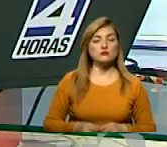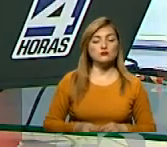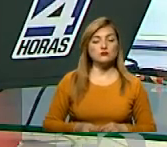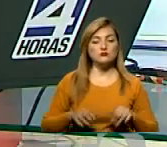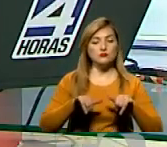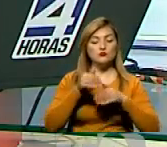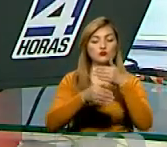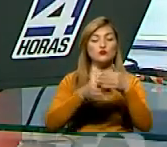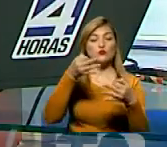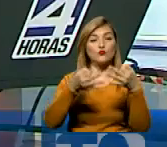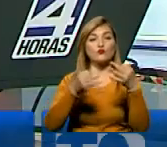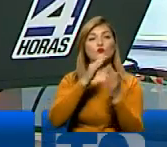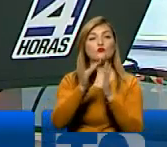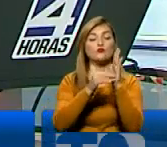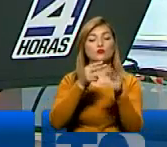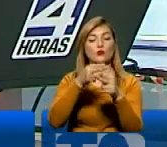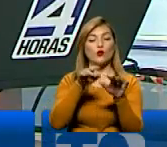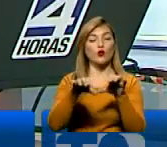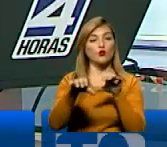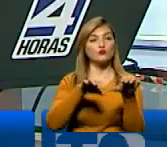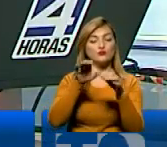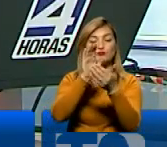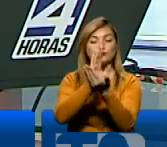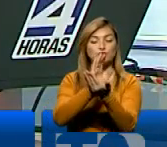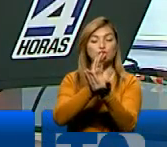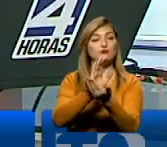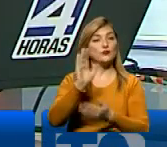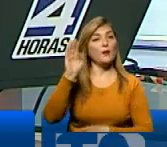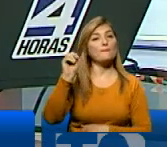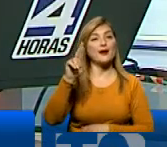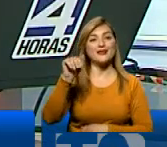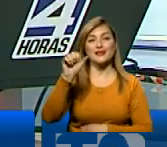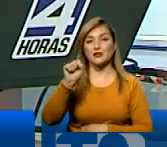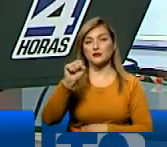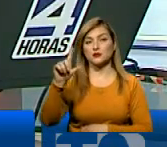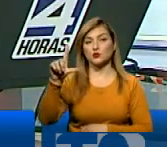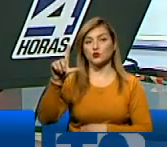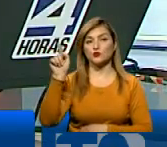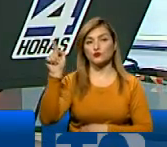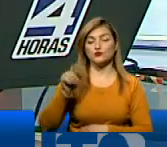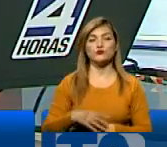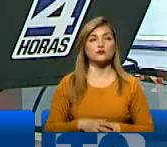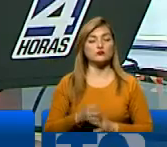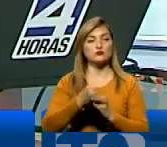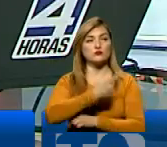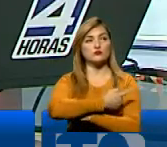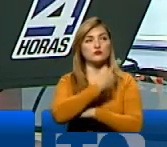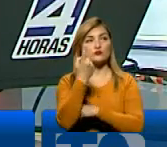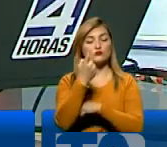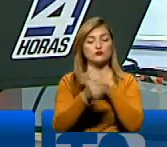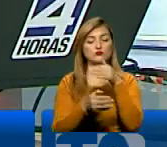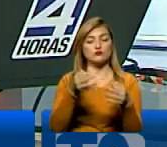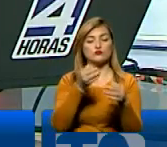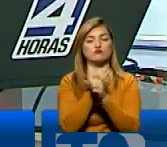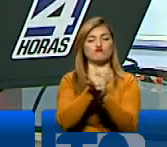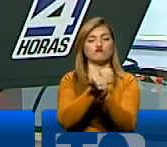Continúa la audiencia de juicio en contra de la ex coordinadora del IES, María Sol Larrea, por el delito de lavado de activos. Durante este último día se desarrollan los